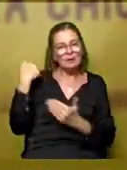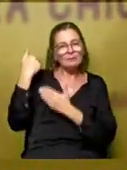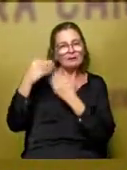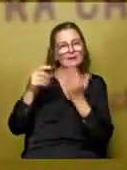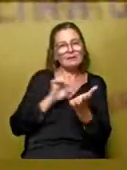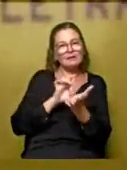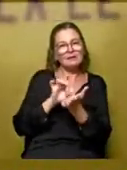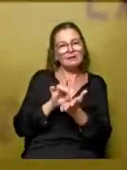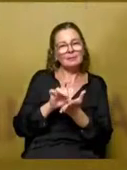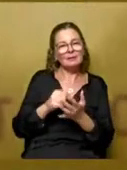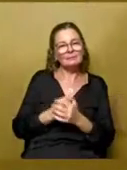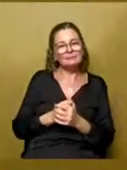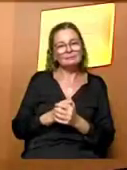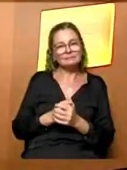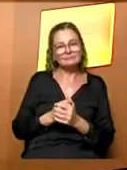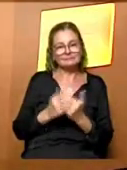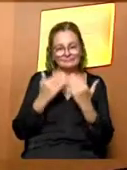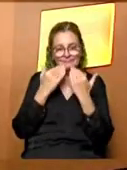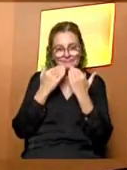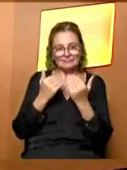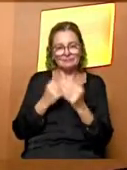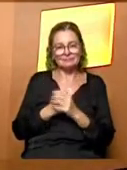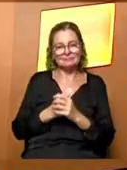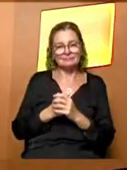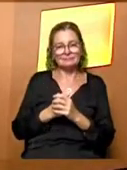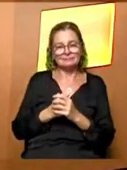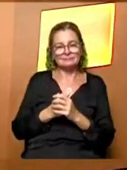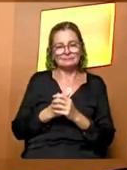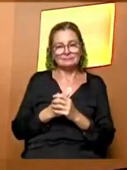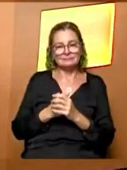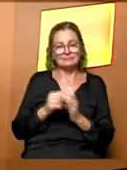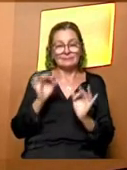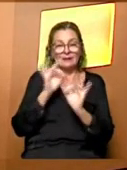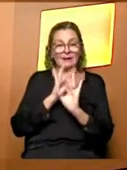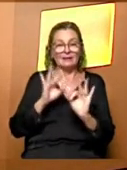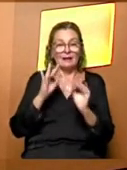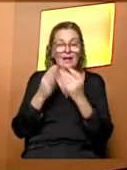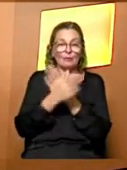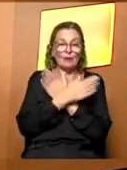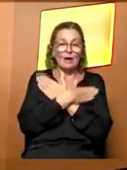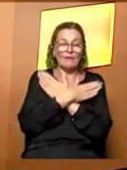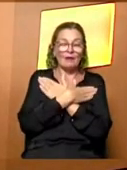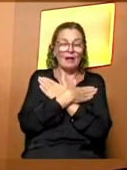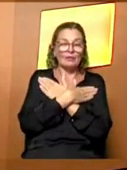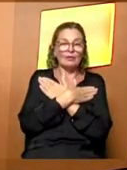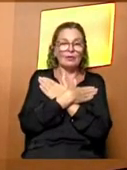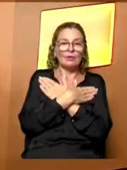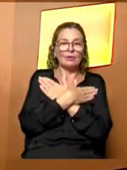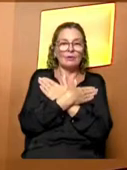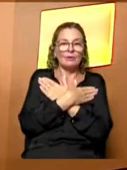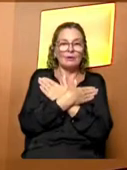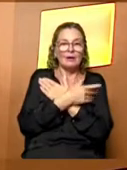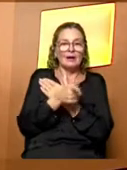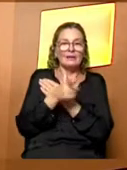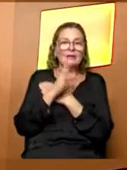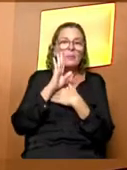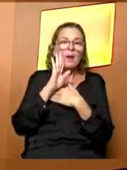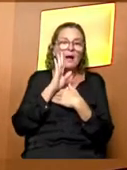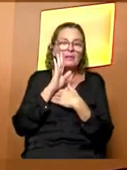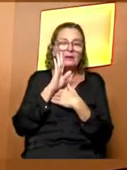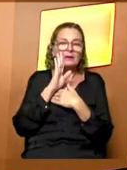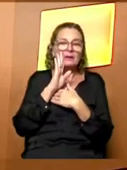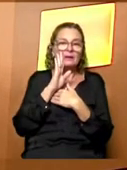sistema. Camila, muchas gracias. Karina. Nada, un abrazo enorme a esas madres